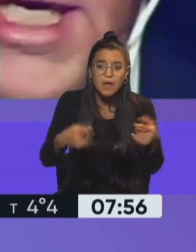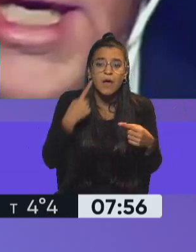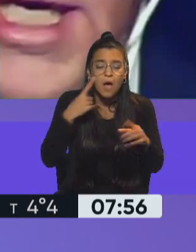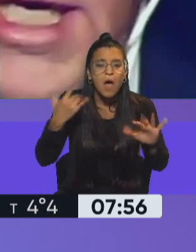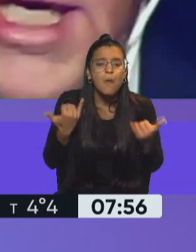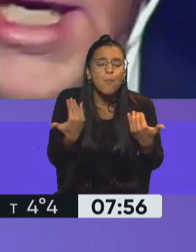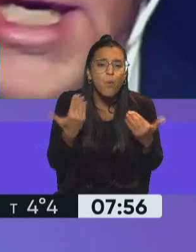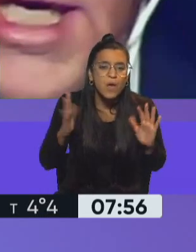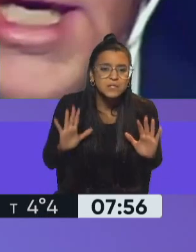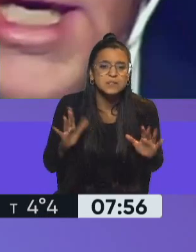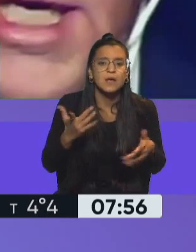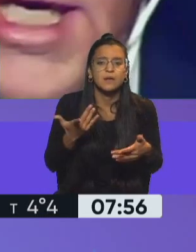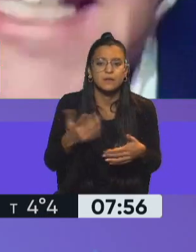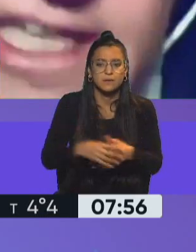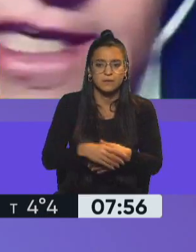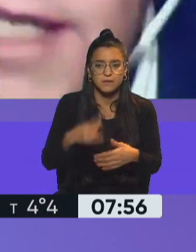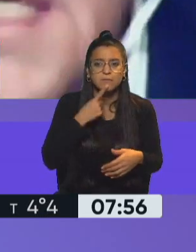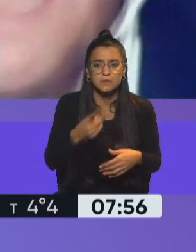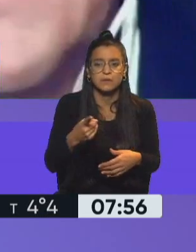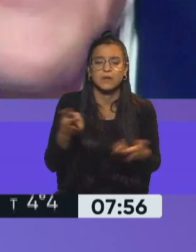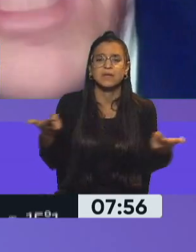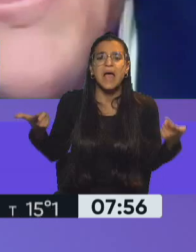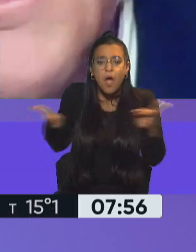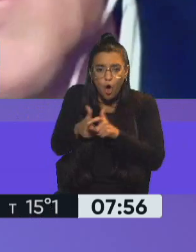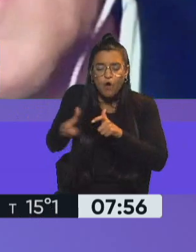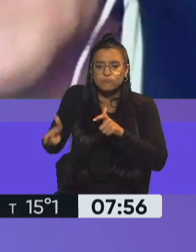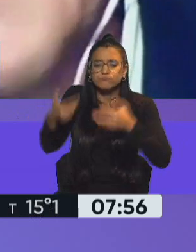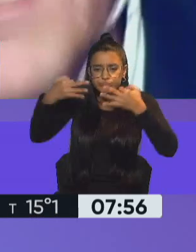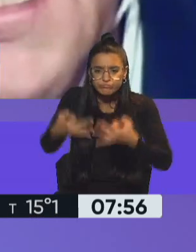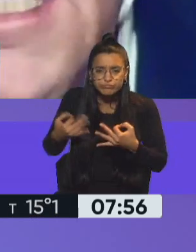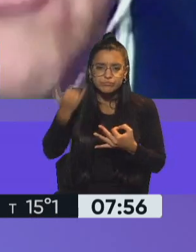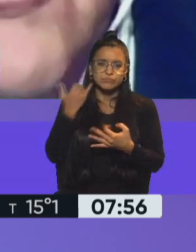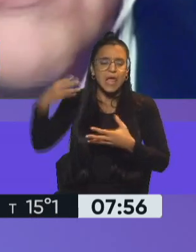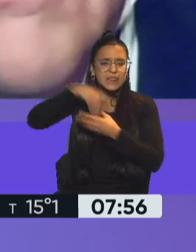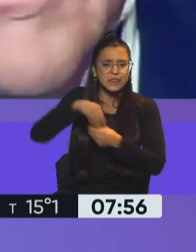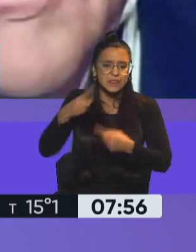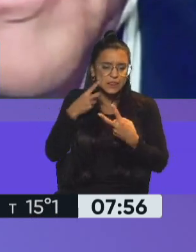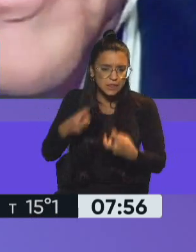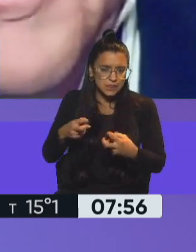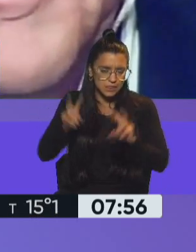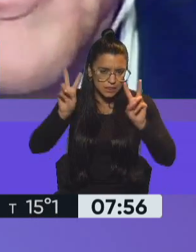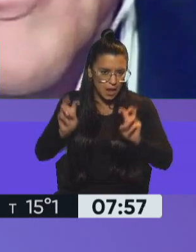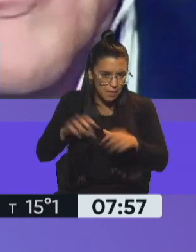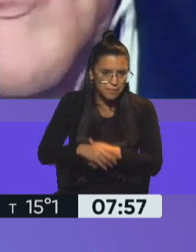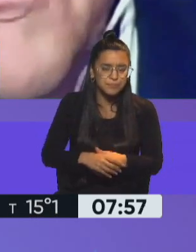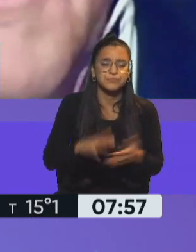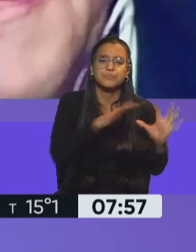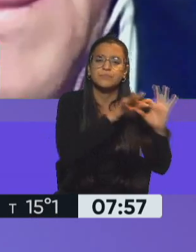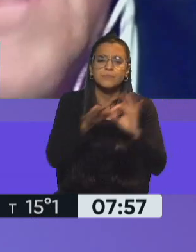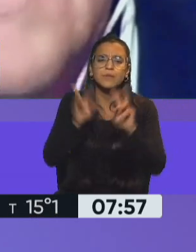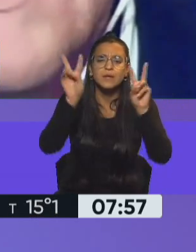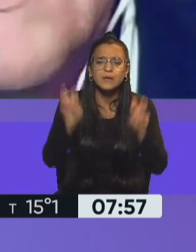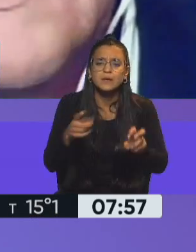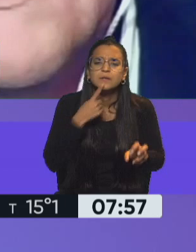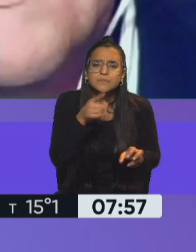habrá quizás motivos para que la CID ya directamente intervenga en el asunto. Ariel, relacionado con este tema,